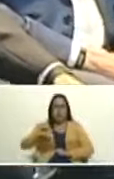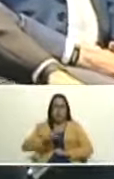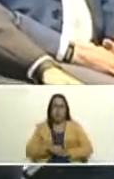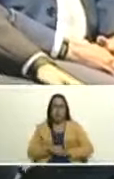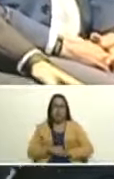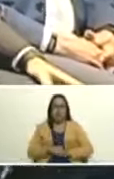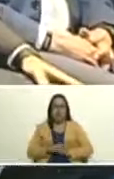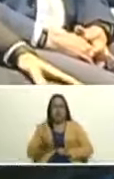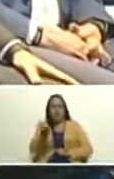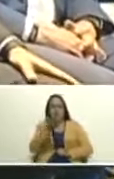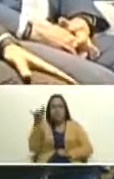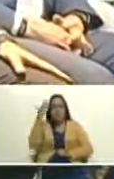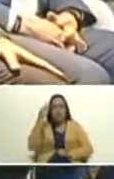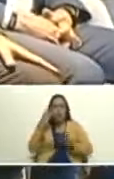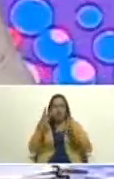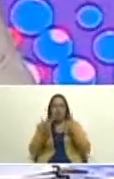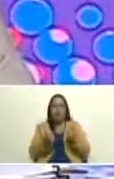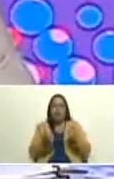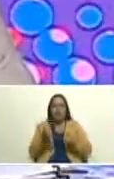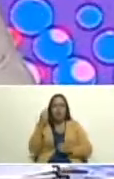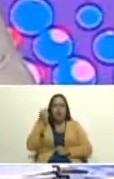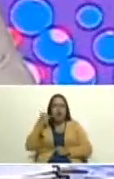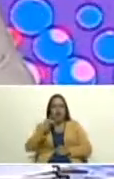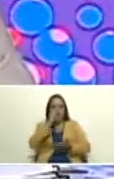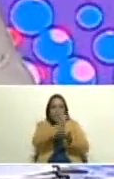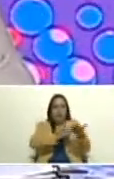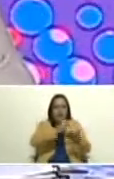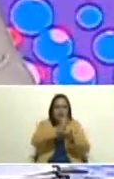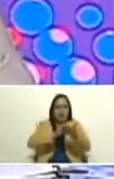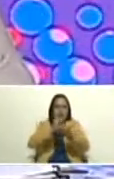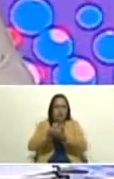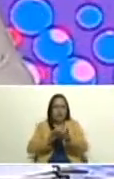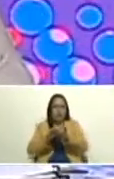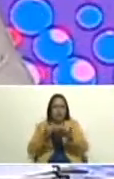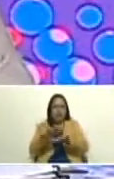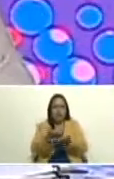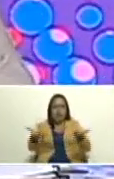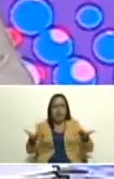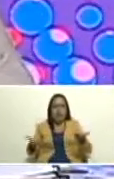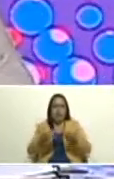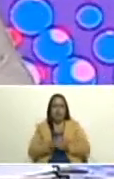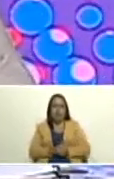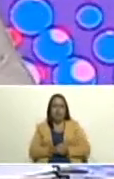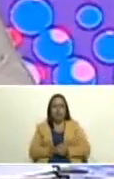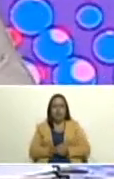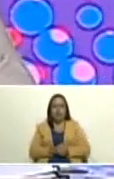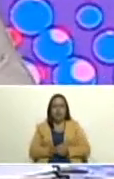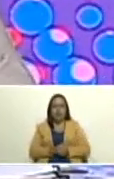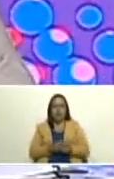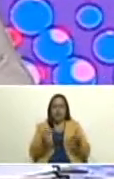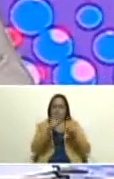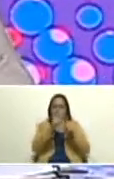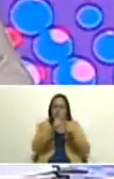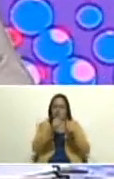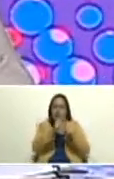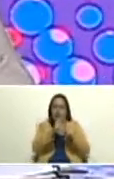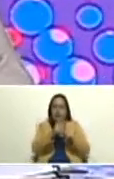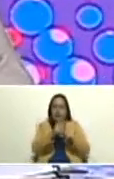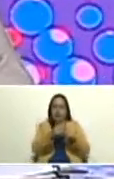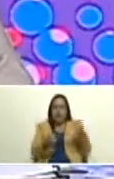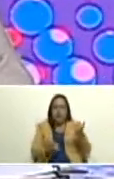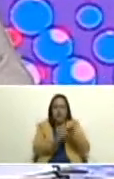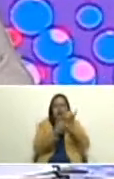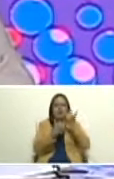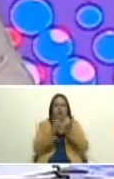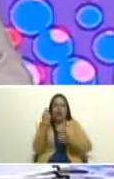saben cuántas mujeres se han inscrito y le han dado su palabra de credibilidad,